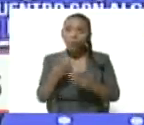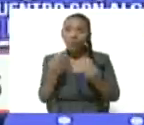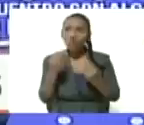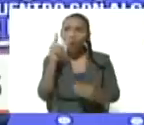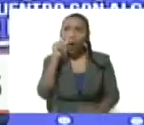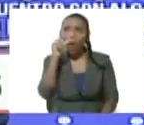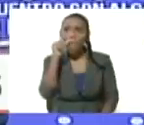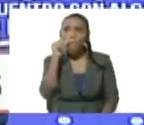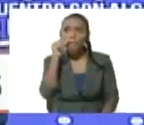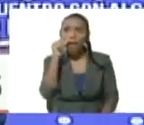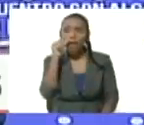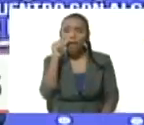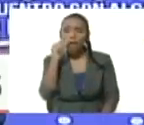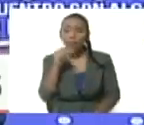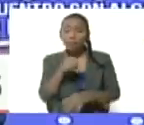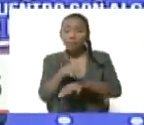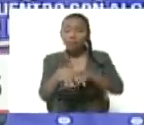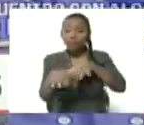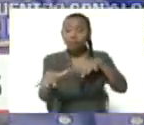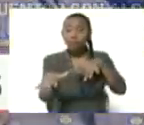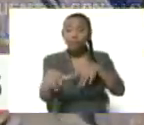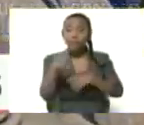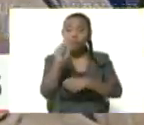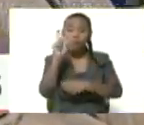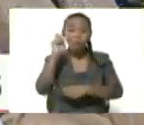Un sultanato dirigido por una mujer.